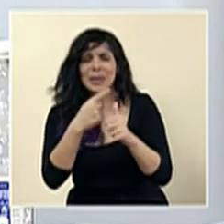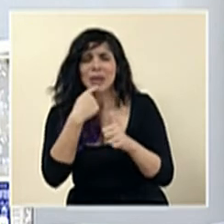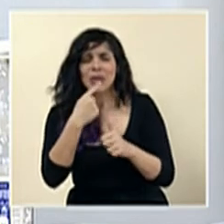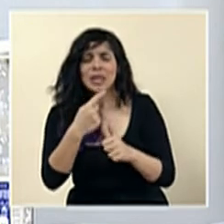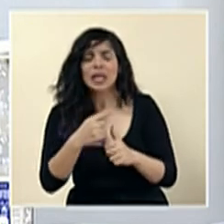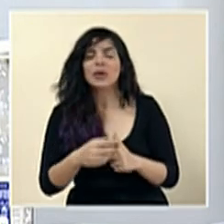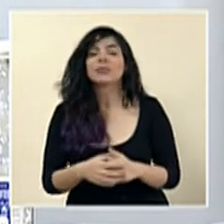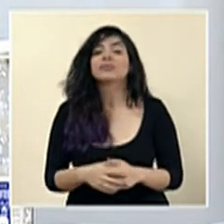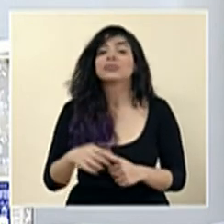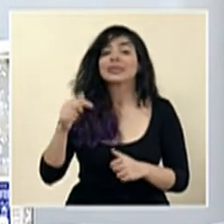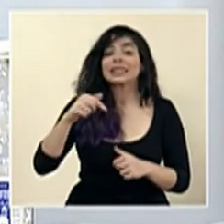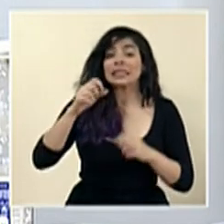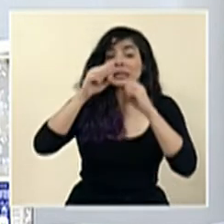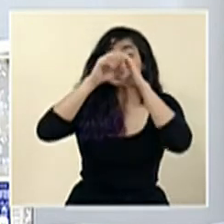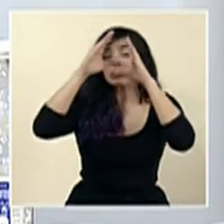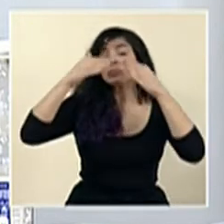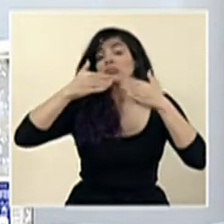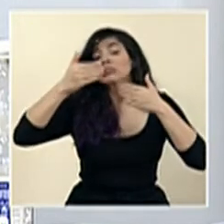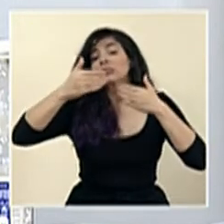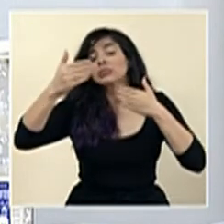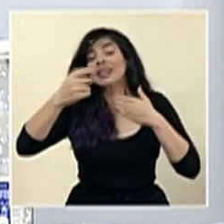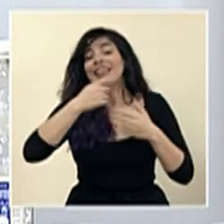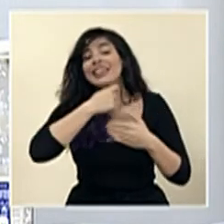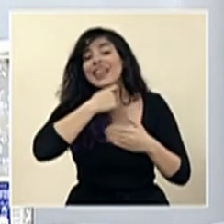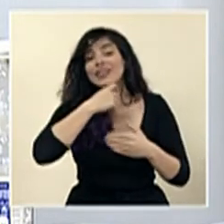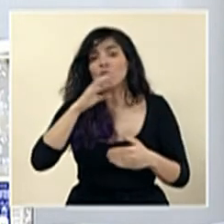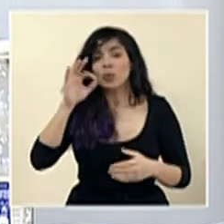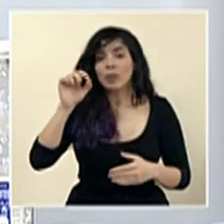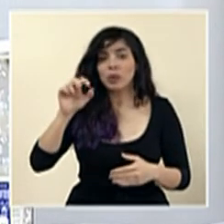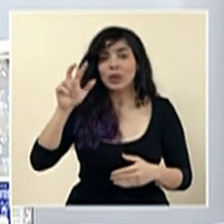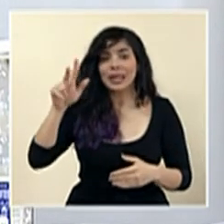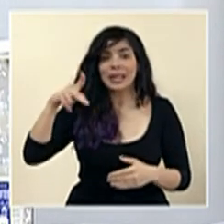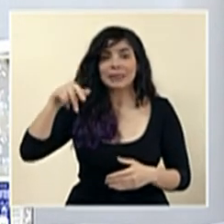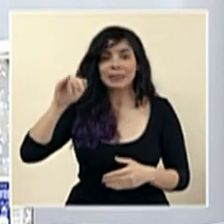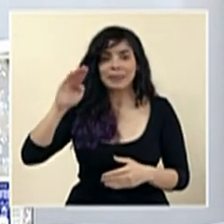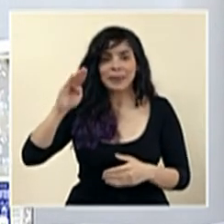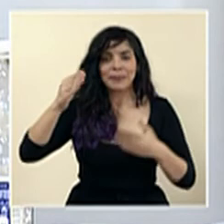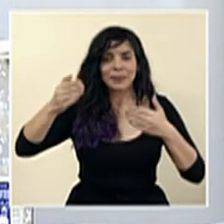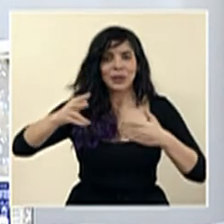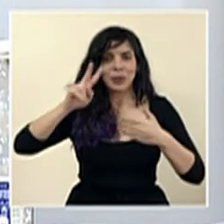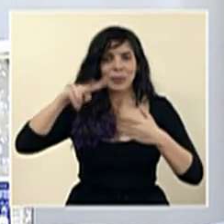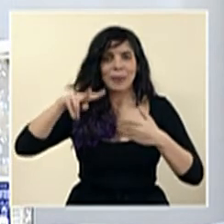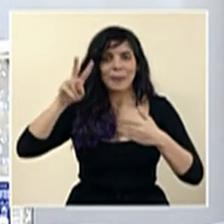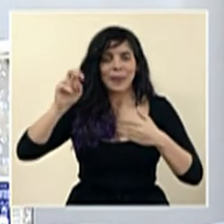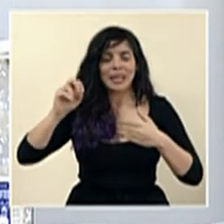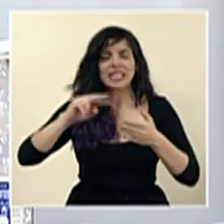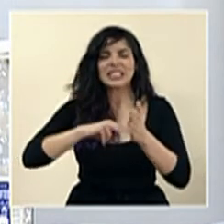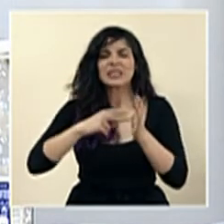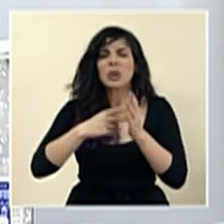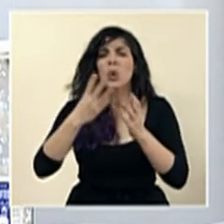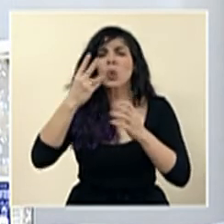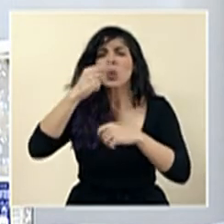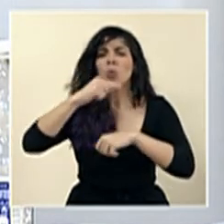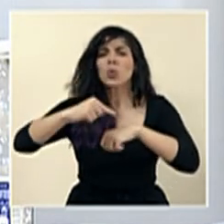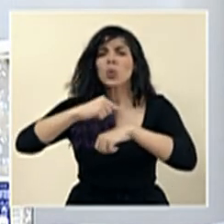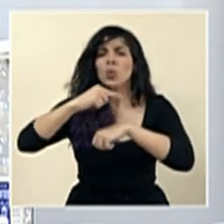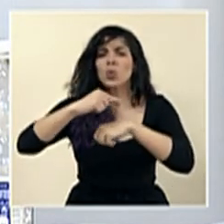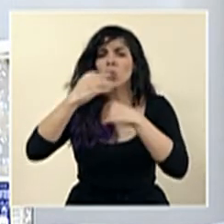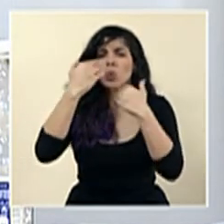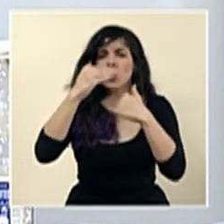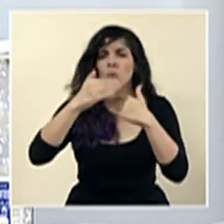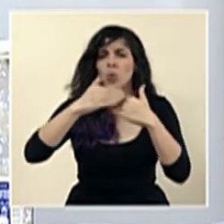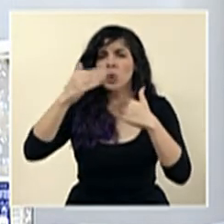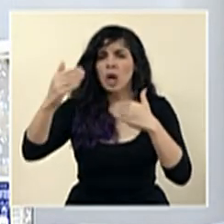Patricia. Para esta proyección de déficit de 9.3 del PIB para el 2020, ¿cuánto tiempo estiman que se mantendrán las medidas de